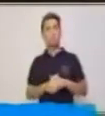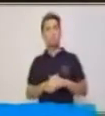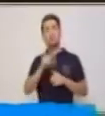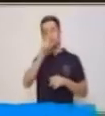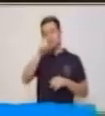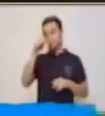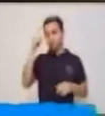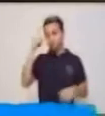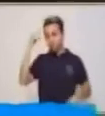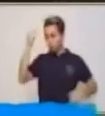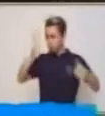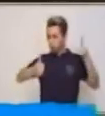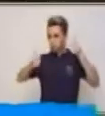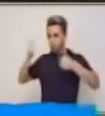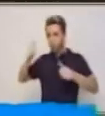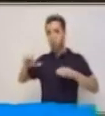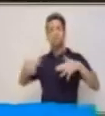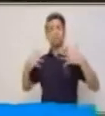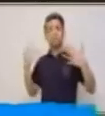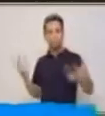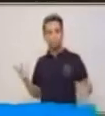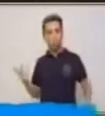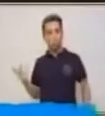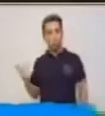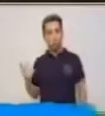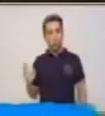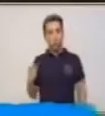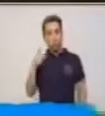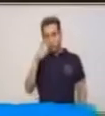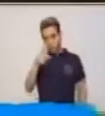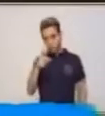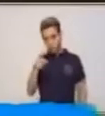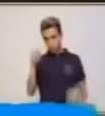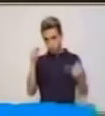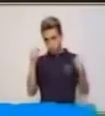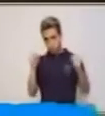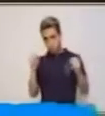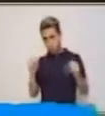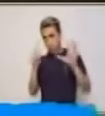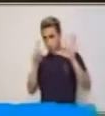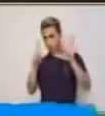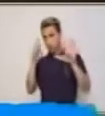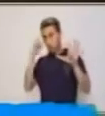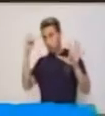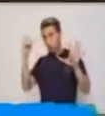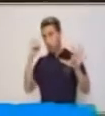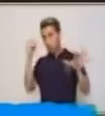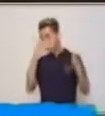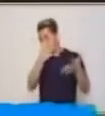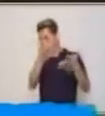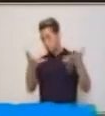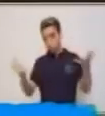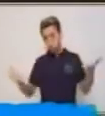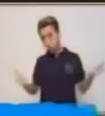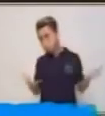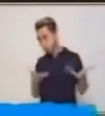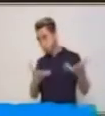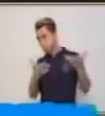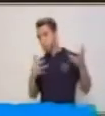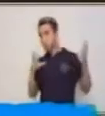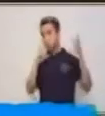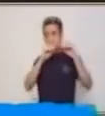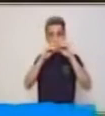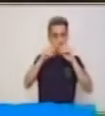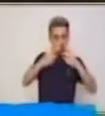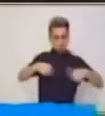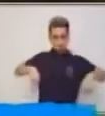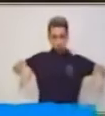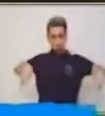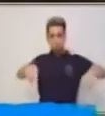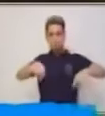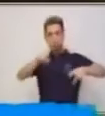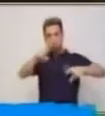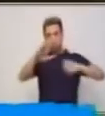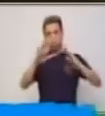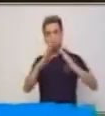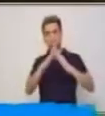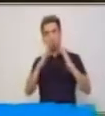ustedes. ¿Realizaron las 6 opiniones en lo que yo estaba hablando ahí en su casa?